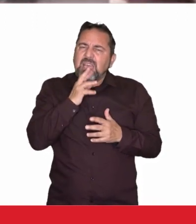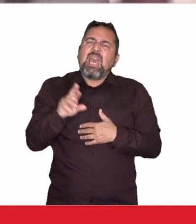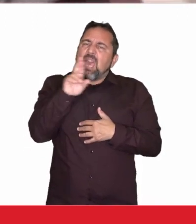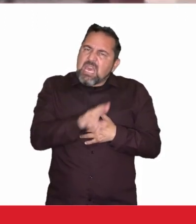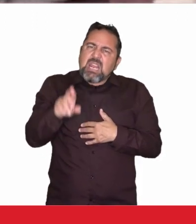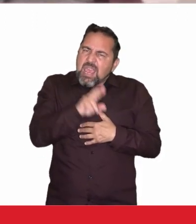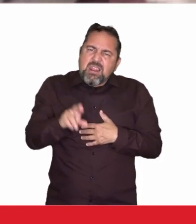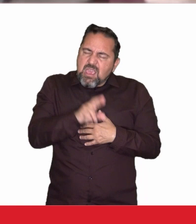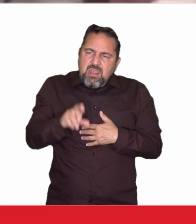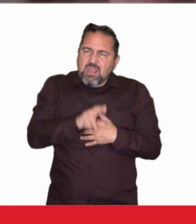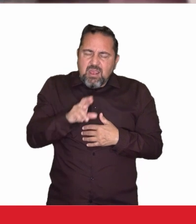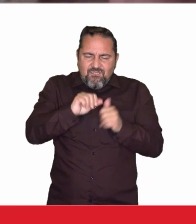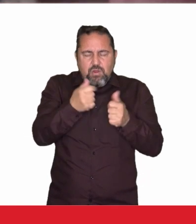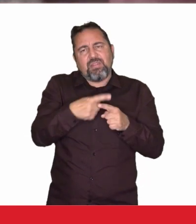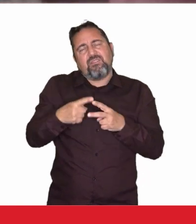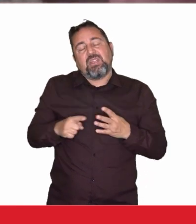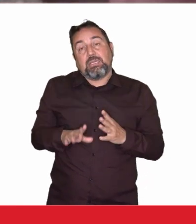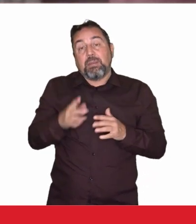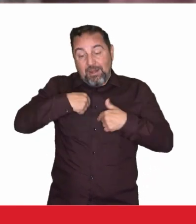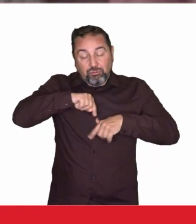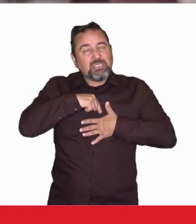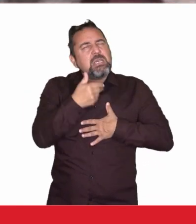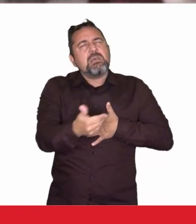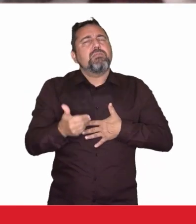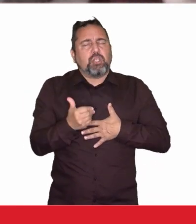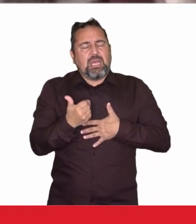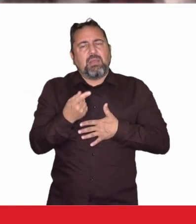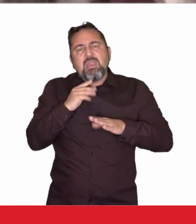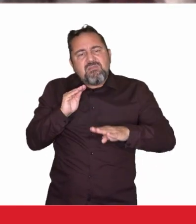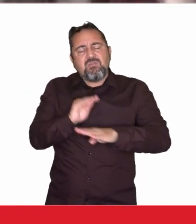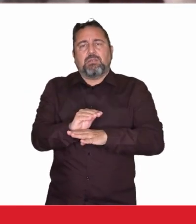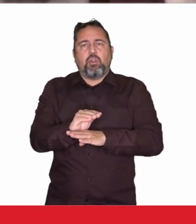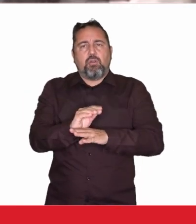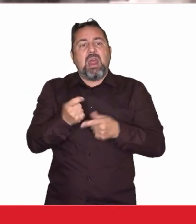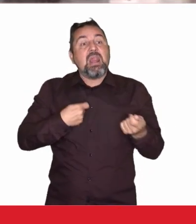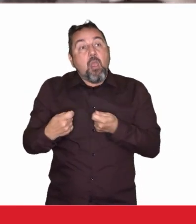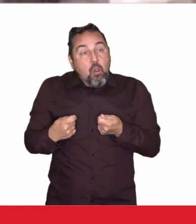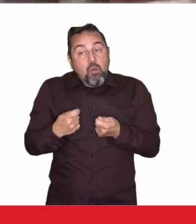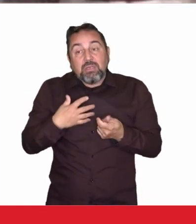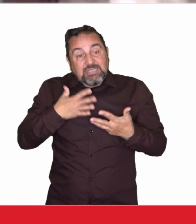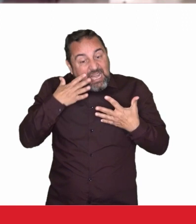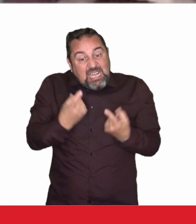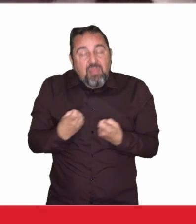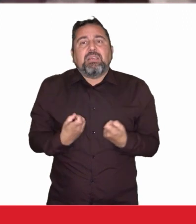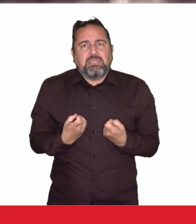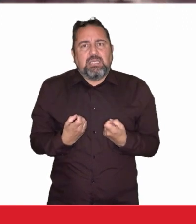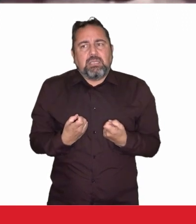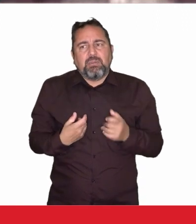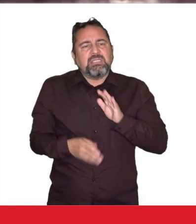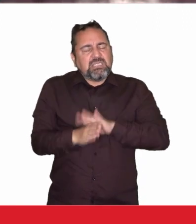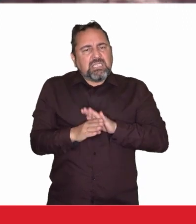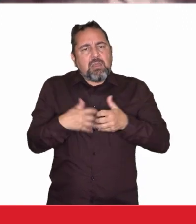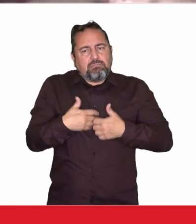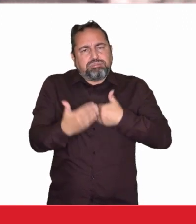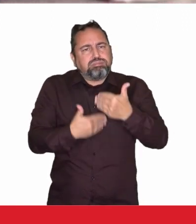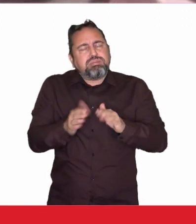Fijaros que es la misma idea repetida 30 veces y de formas distintas. Pero para nosotros es clave que invierta el negocio cuando realmente